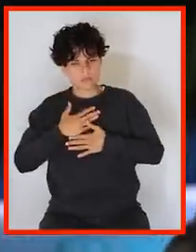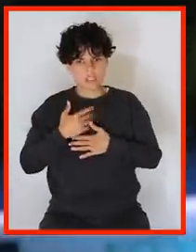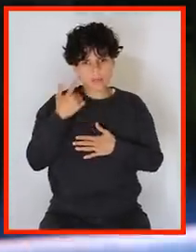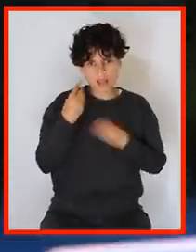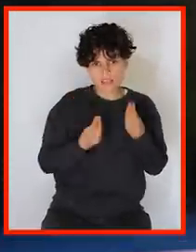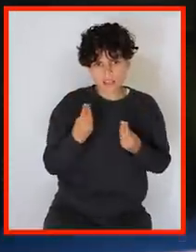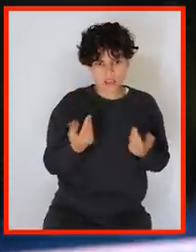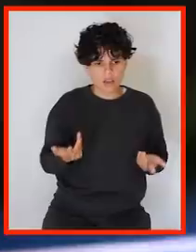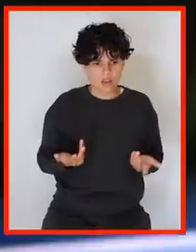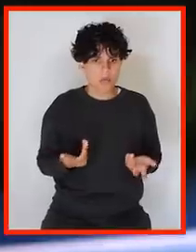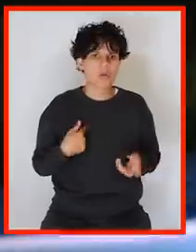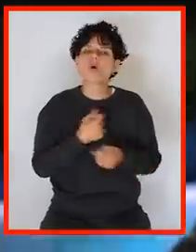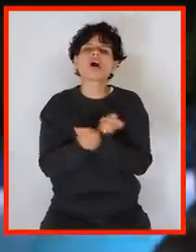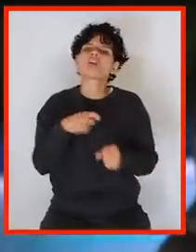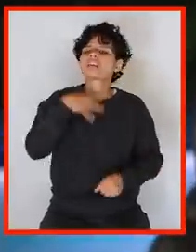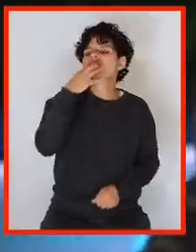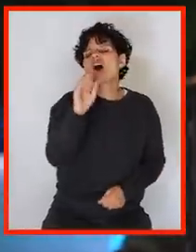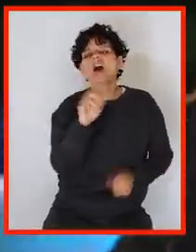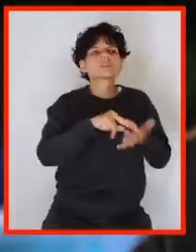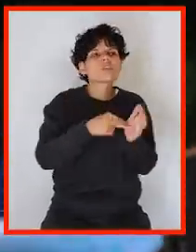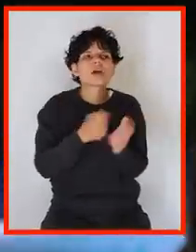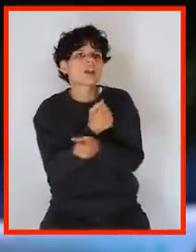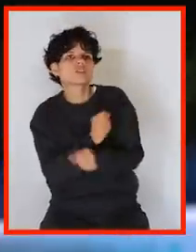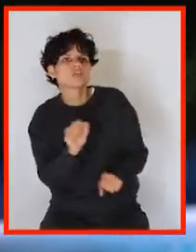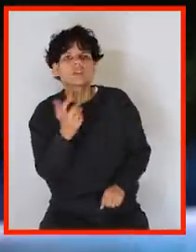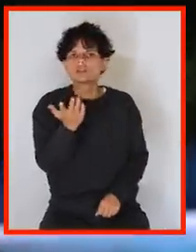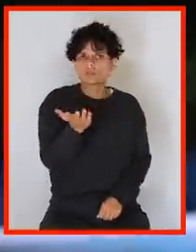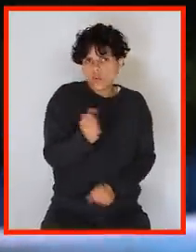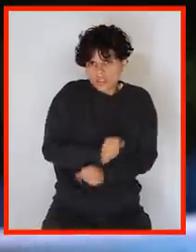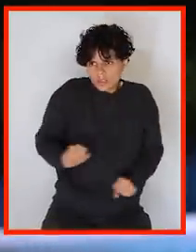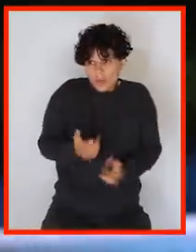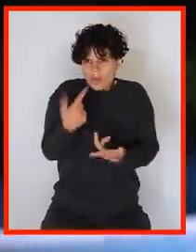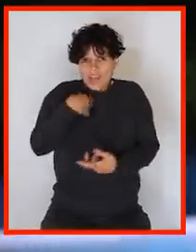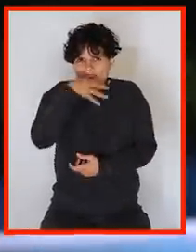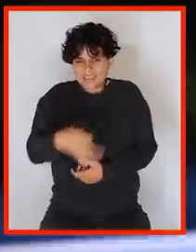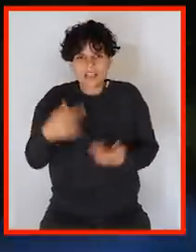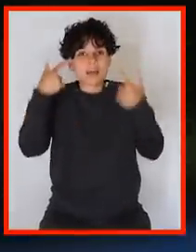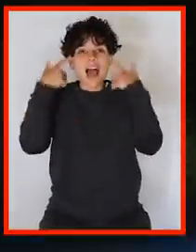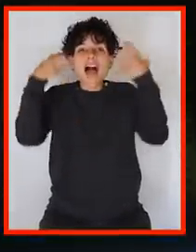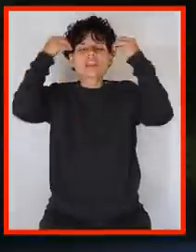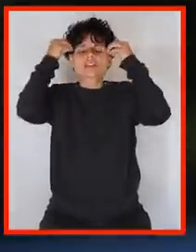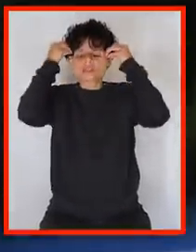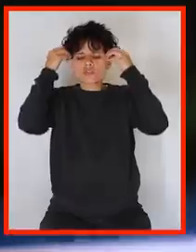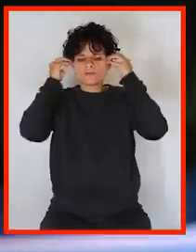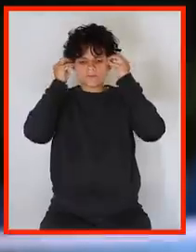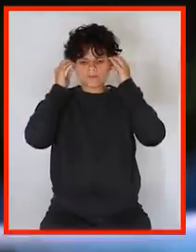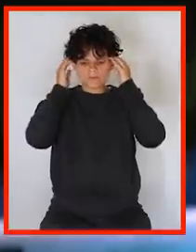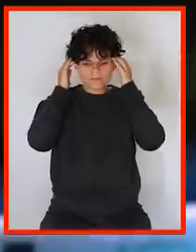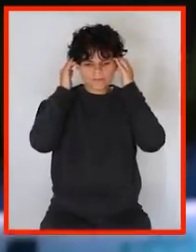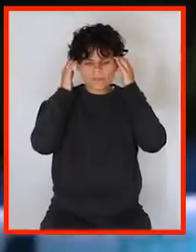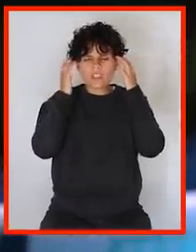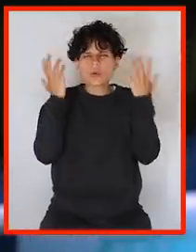¿sabéis qué puta he pensado en esto y qué fome, qué es lo que? Uno no puede decir nada de esas weas, pues, ¿cachai? Pero uno dentro de su subconsciente